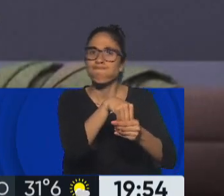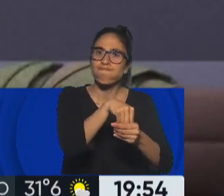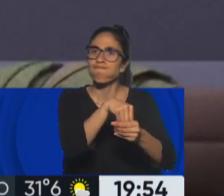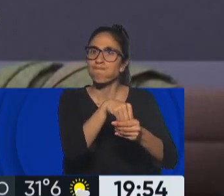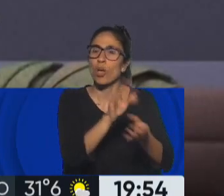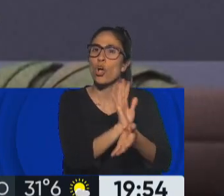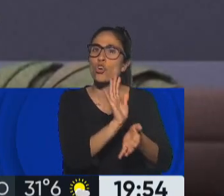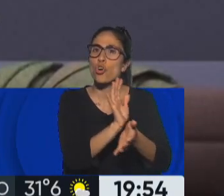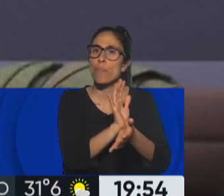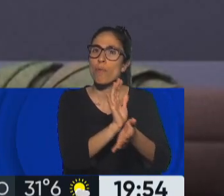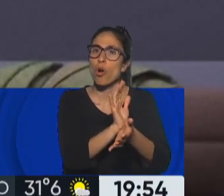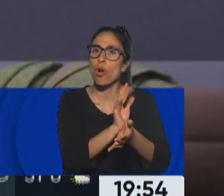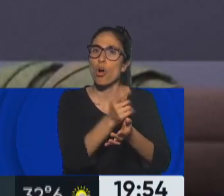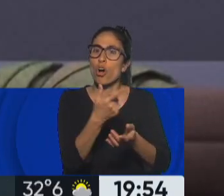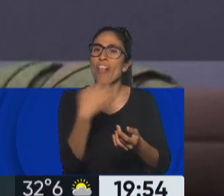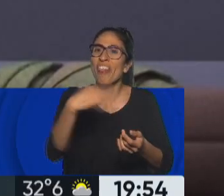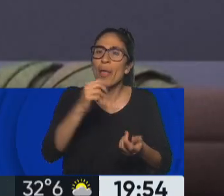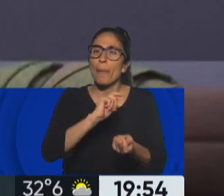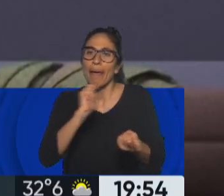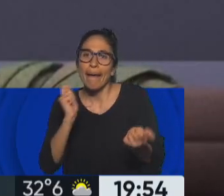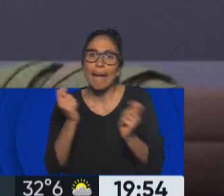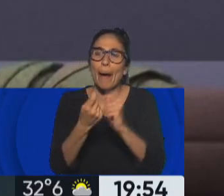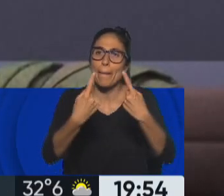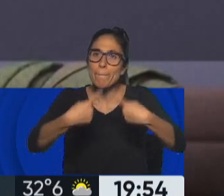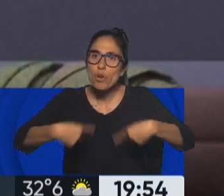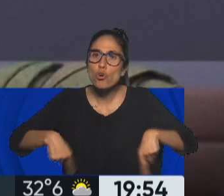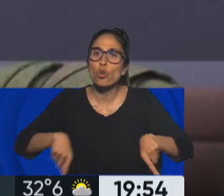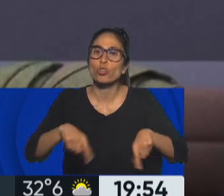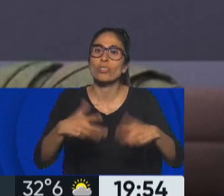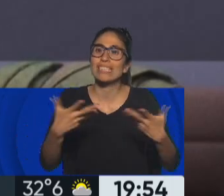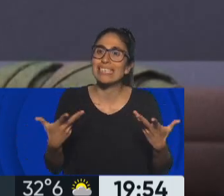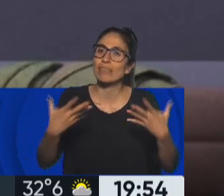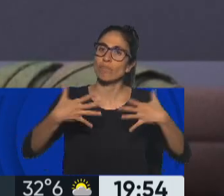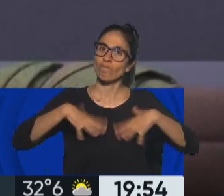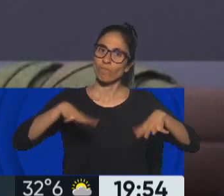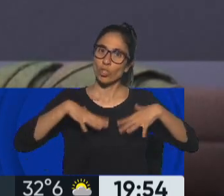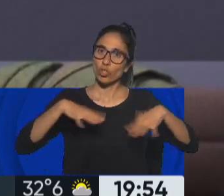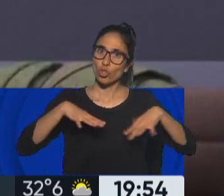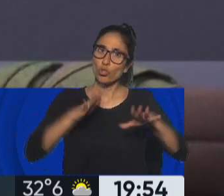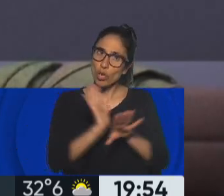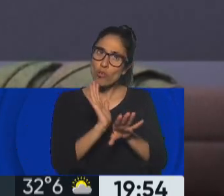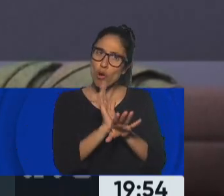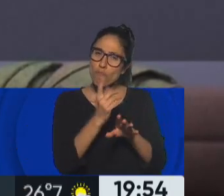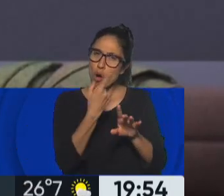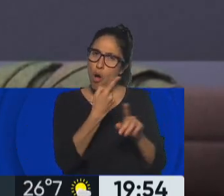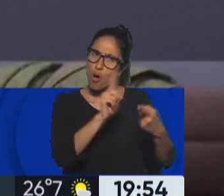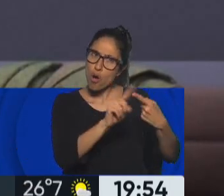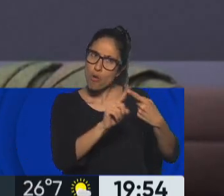Fall, dass Georgien diesen Weg wieder einschlagen wird, bleibt die Tür der Europäischen Union